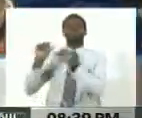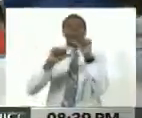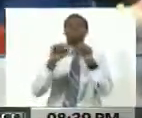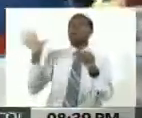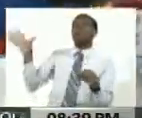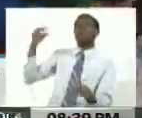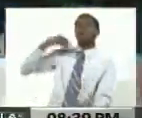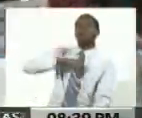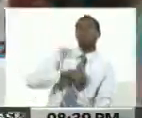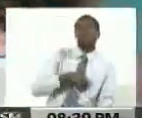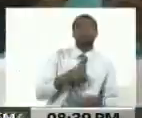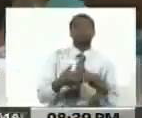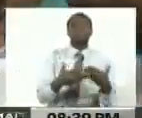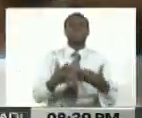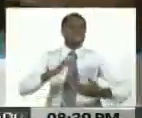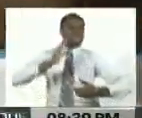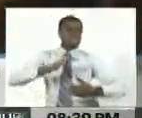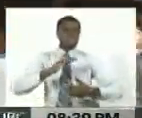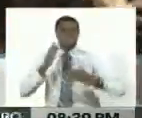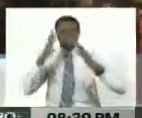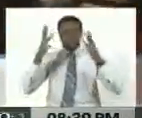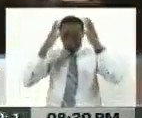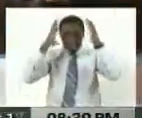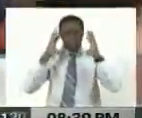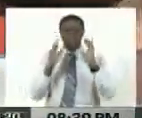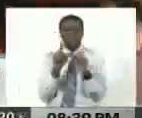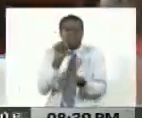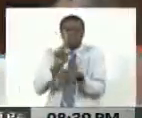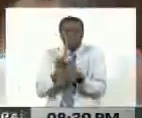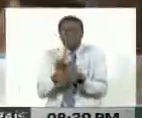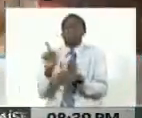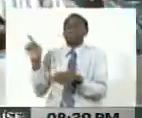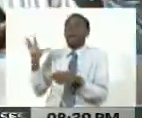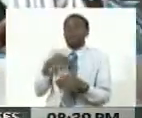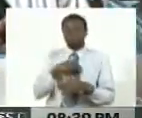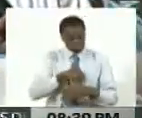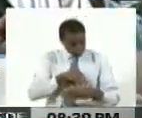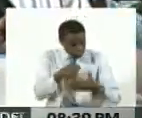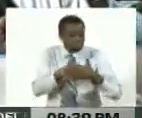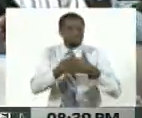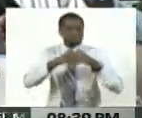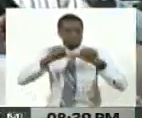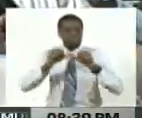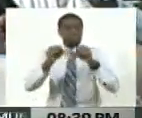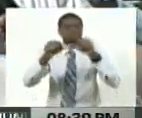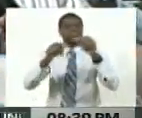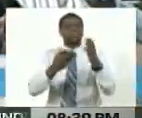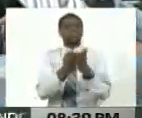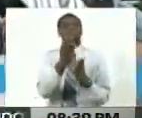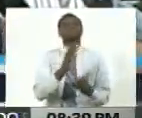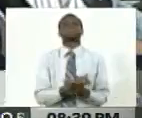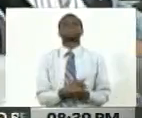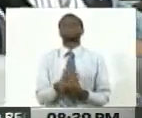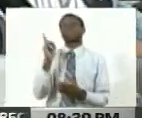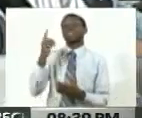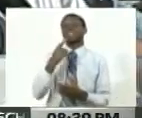y su tonada inconfundible se ha convertido en una trinchera de lucha. Alí I, sin duda,